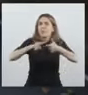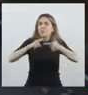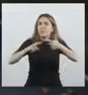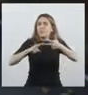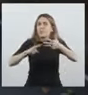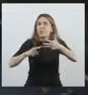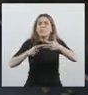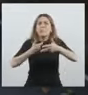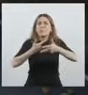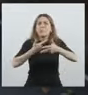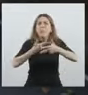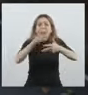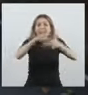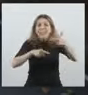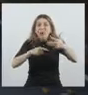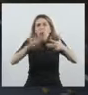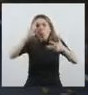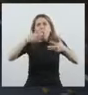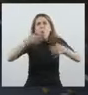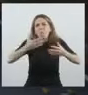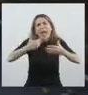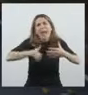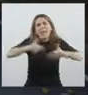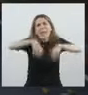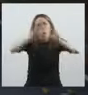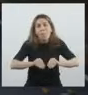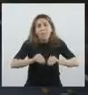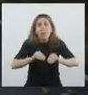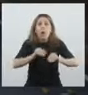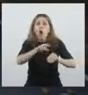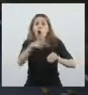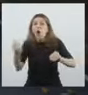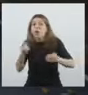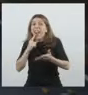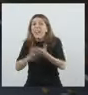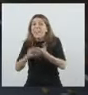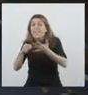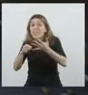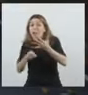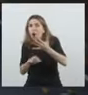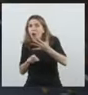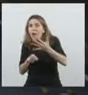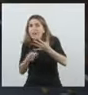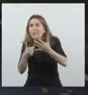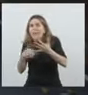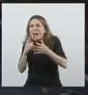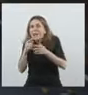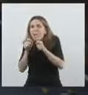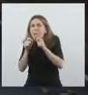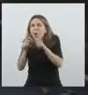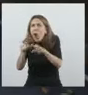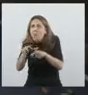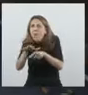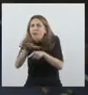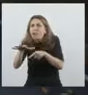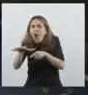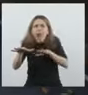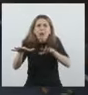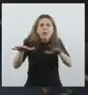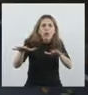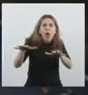para todo el país y otras más específicas que alcanzarán a zonas de mediano y alto